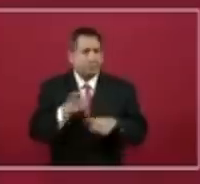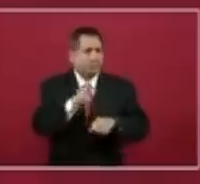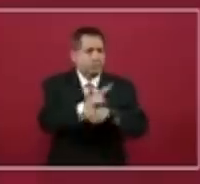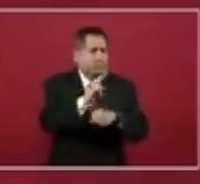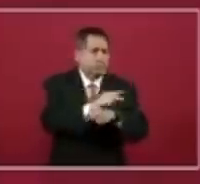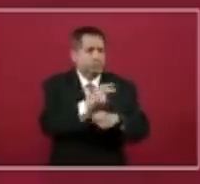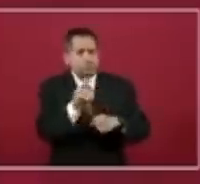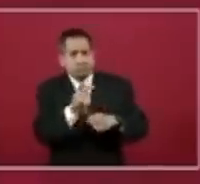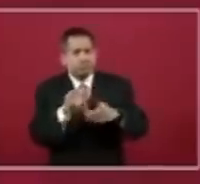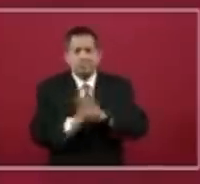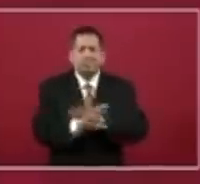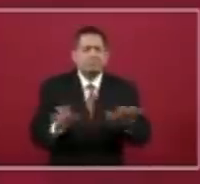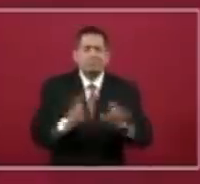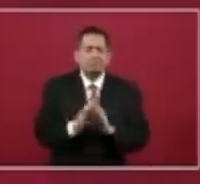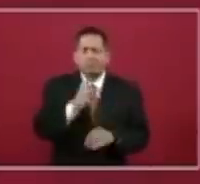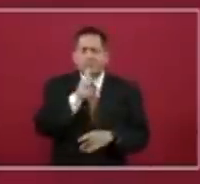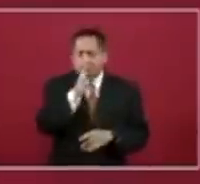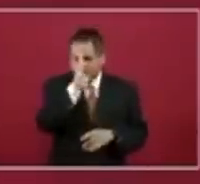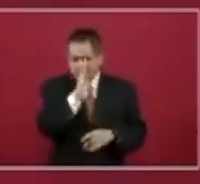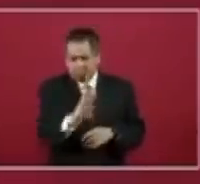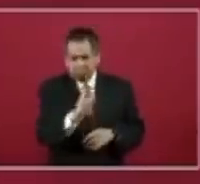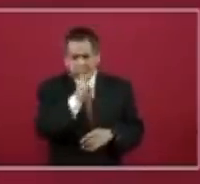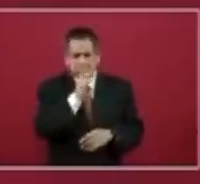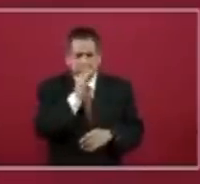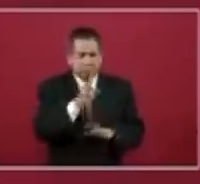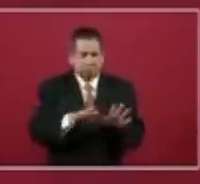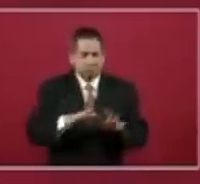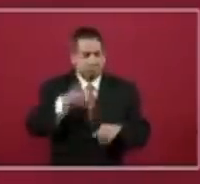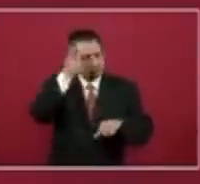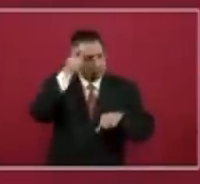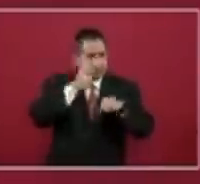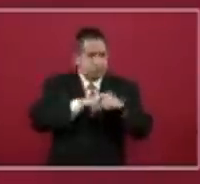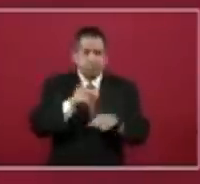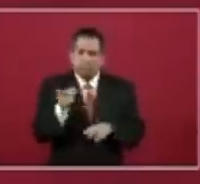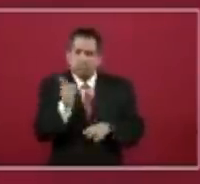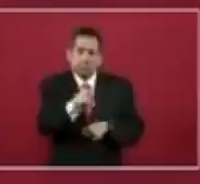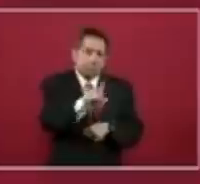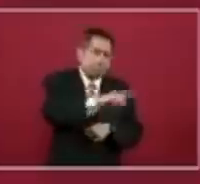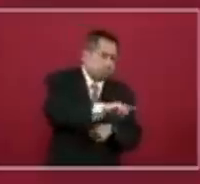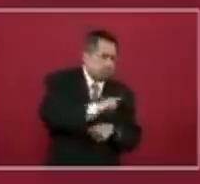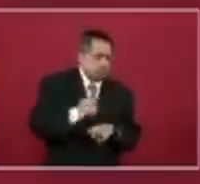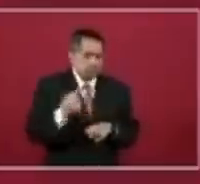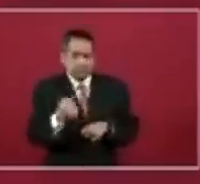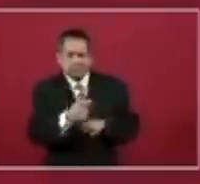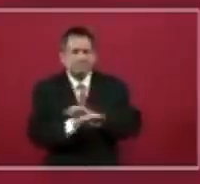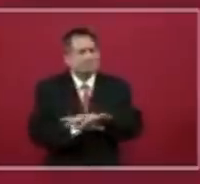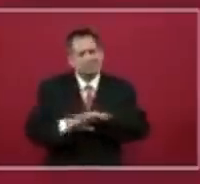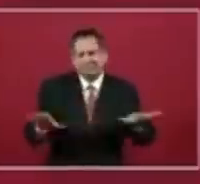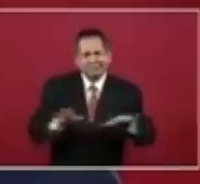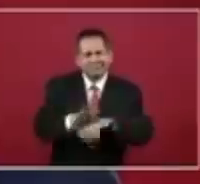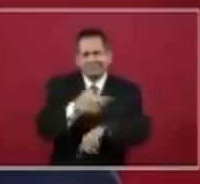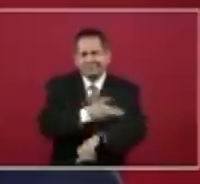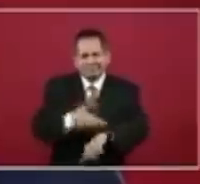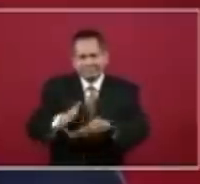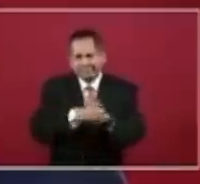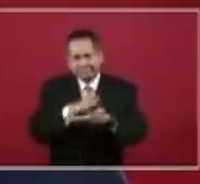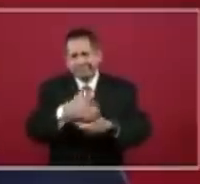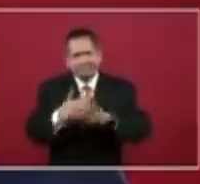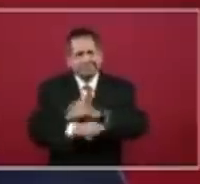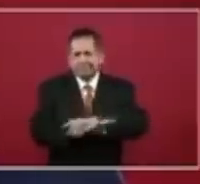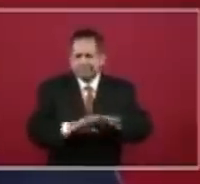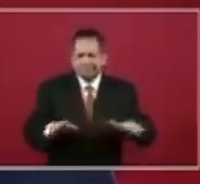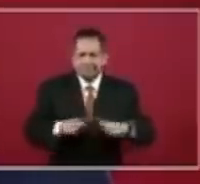supervisores, para que no haya directivos, para que no haya aparatos burocráticos, para que no